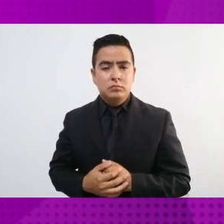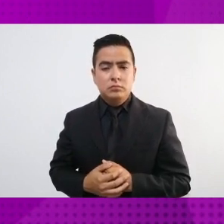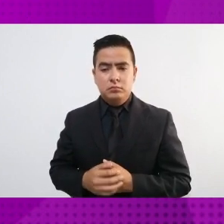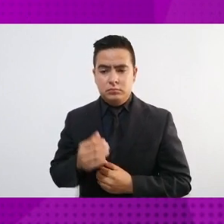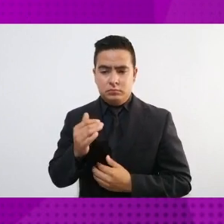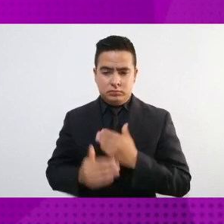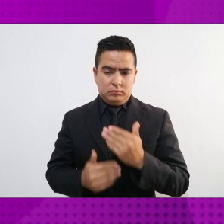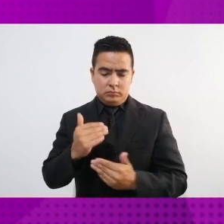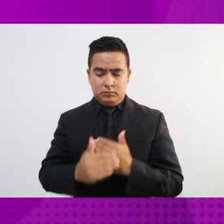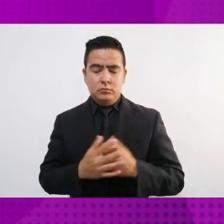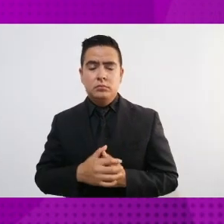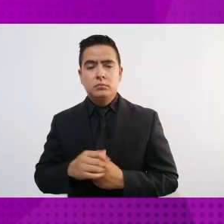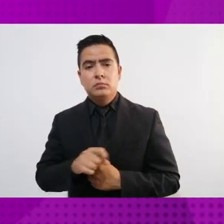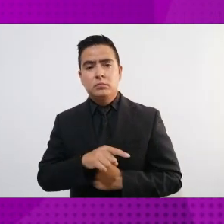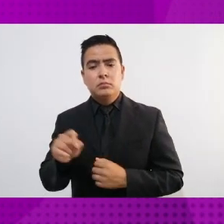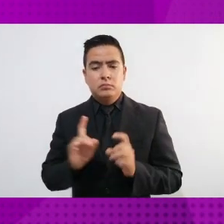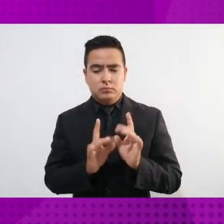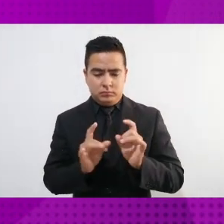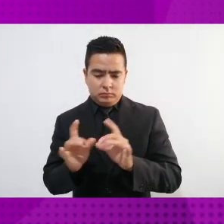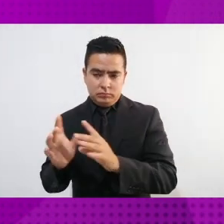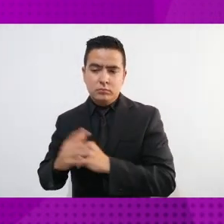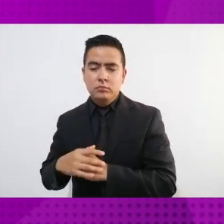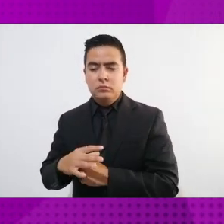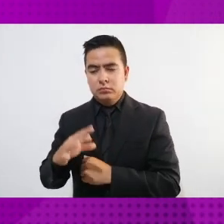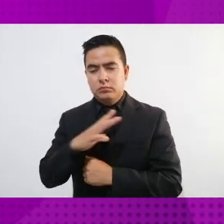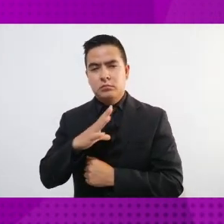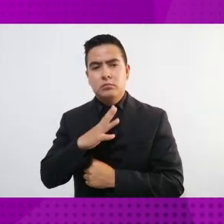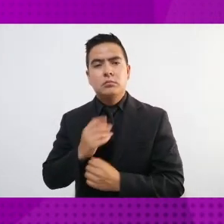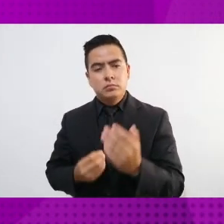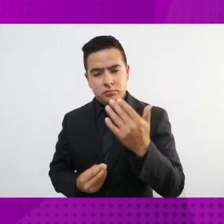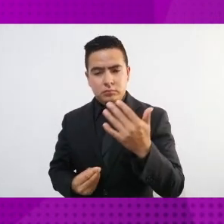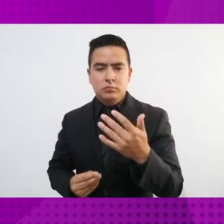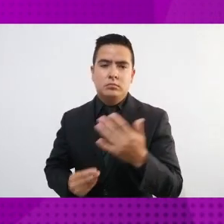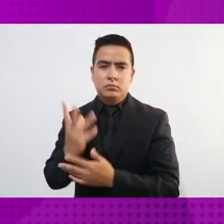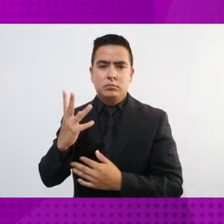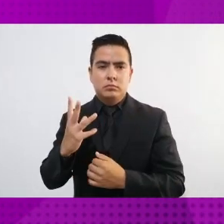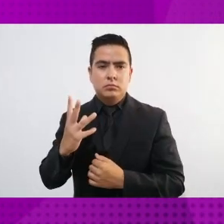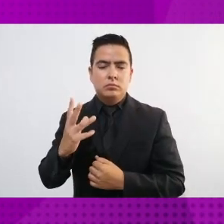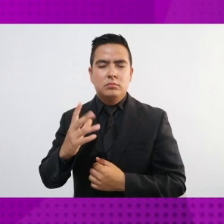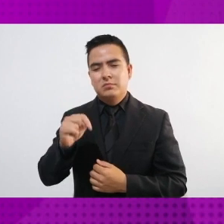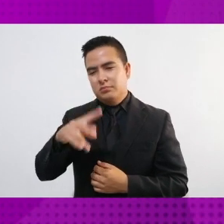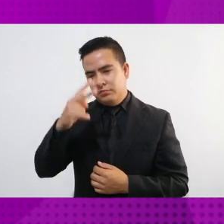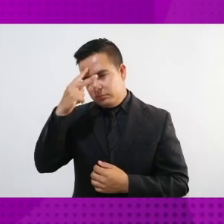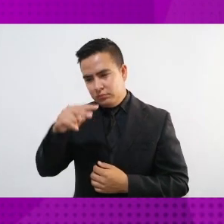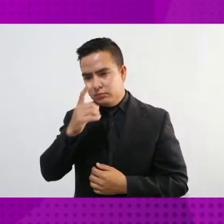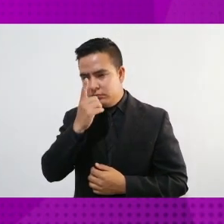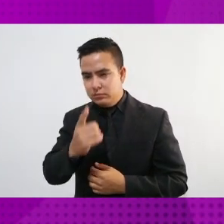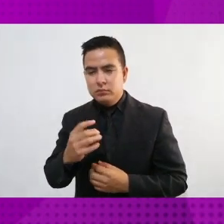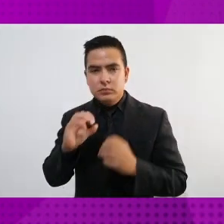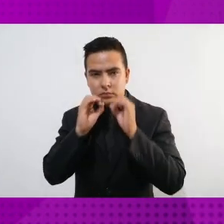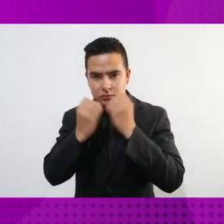y en realidad lo que ha ocurrido en los últimos tiempos es la creación de nuevos los llamamos en México